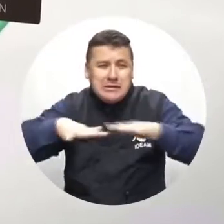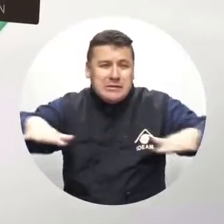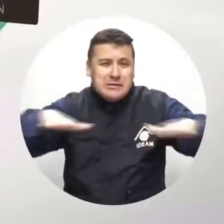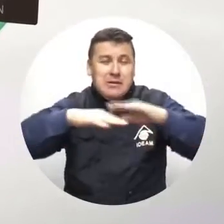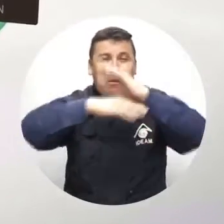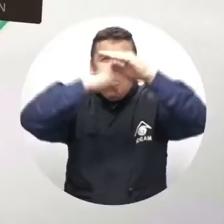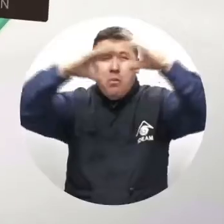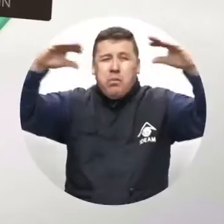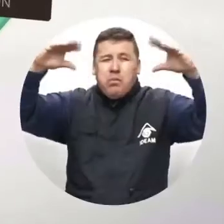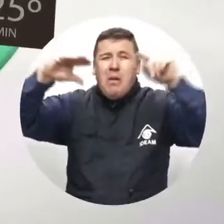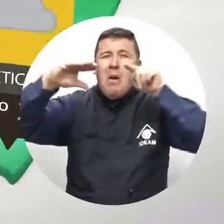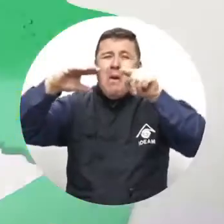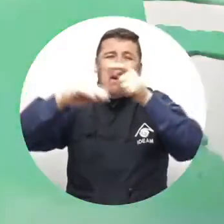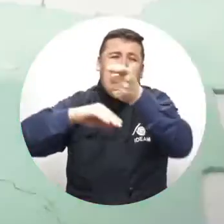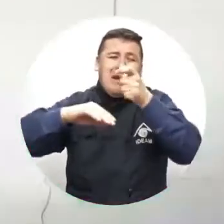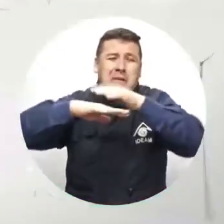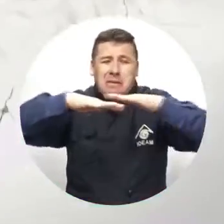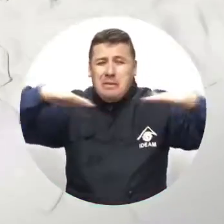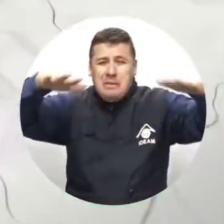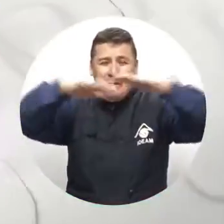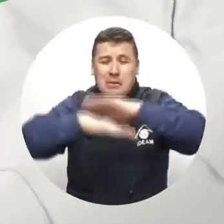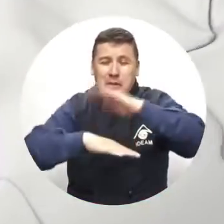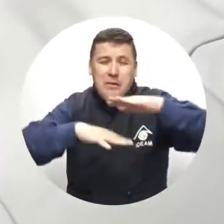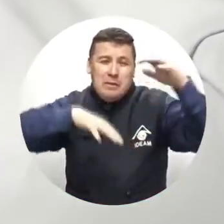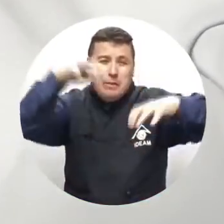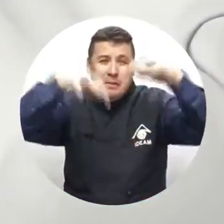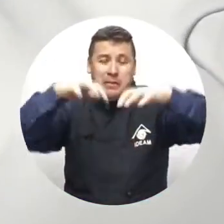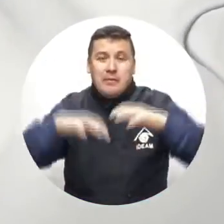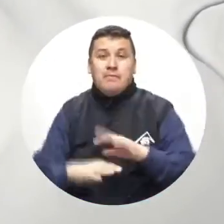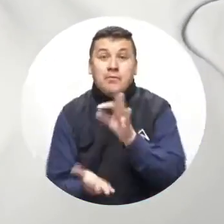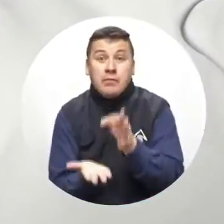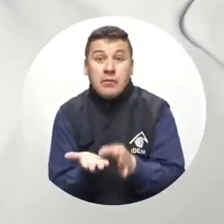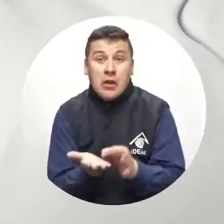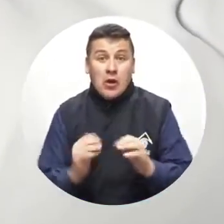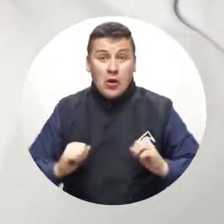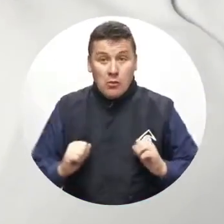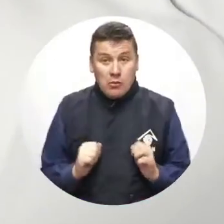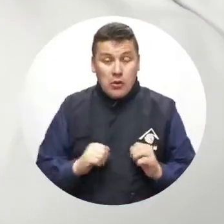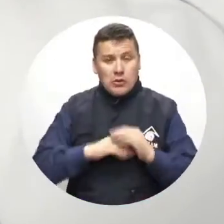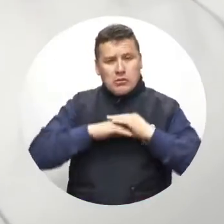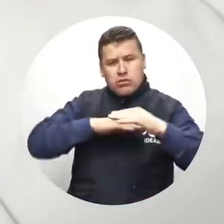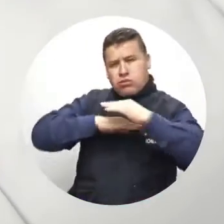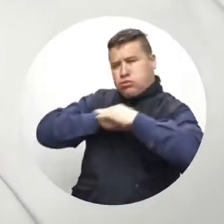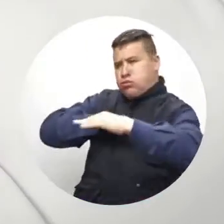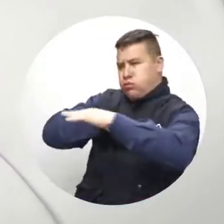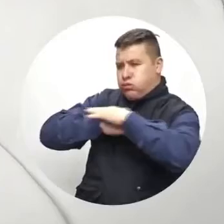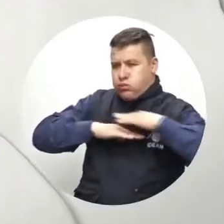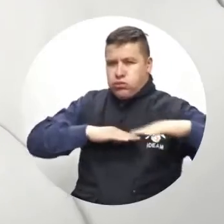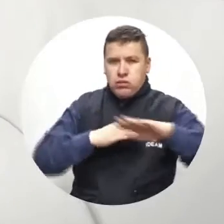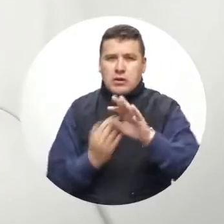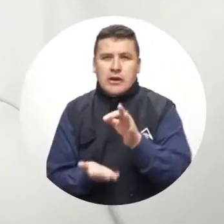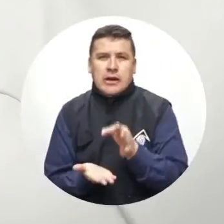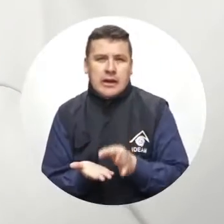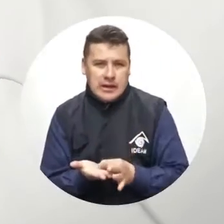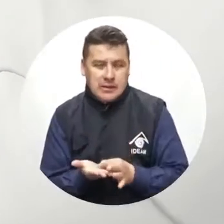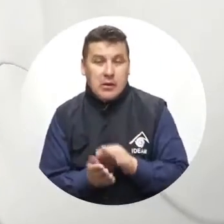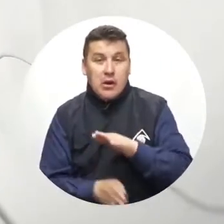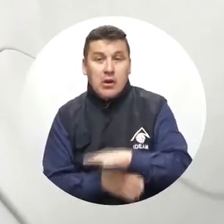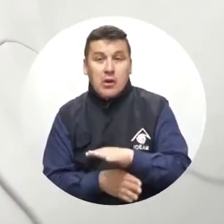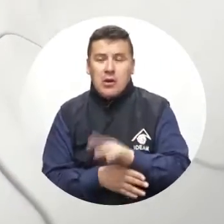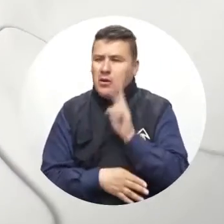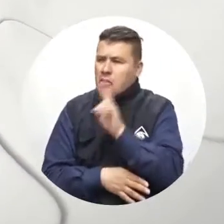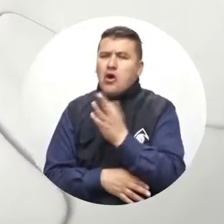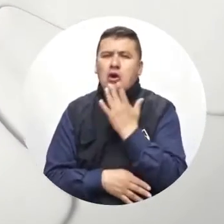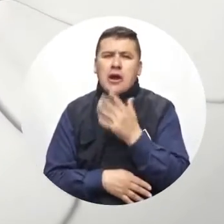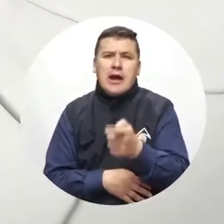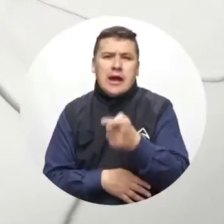cielo seguirá cubierto y habrá lloviznas en el piedemonte. En Bogotá y su sabana habrá lloviznas en amplias zonas capitalinas. La tarde estará